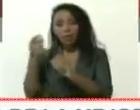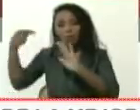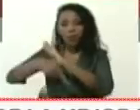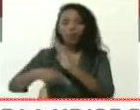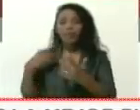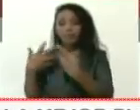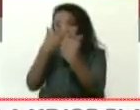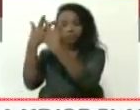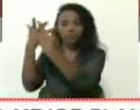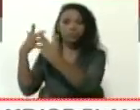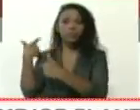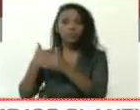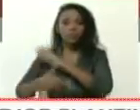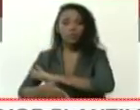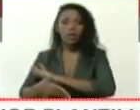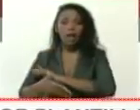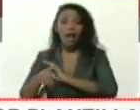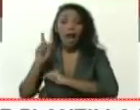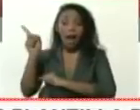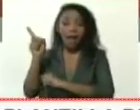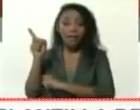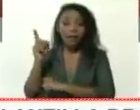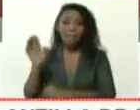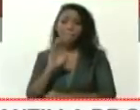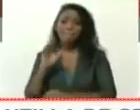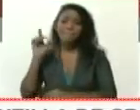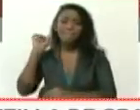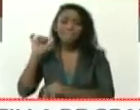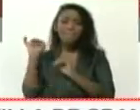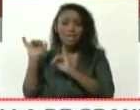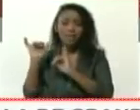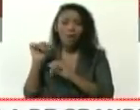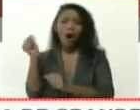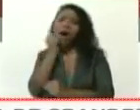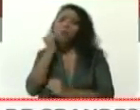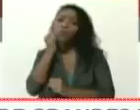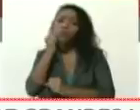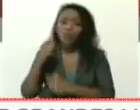gringos prácticamente la expropiaron y se la dieron al señor Guaidó.